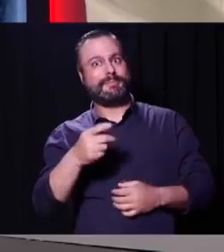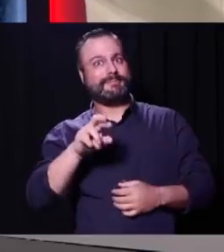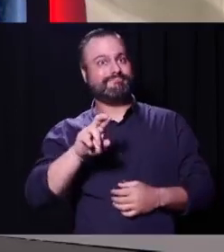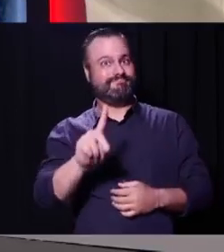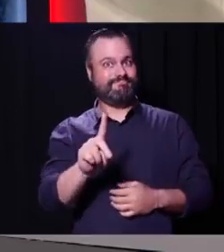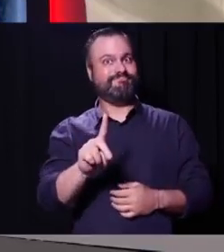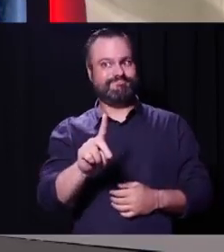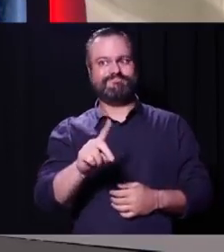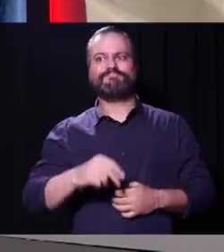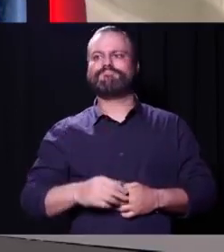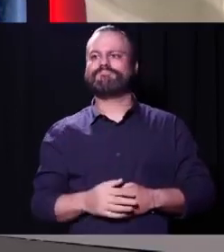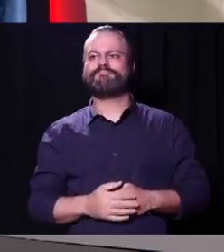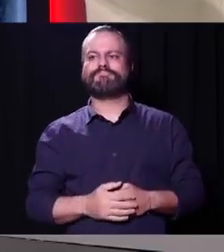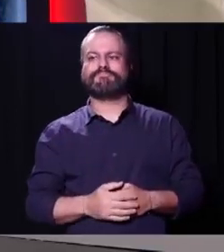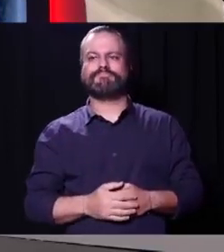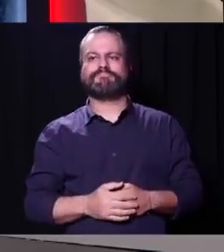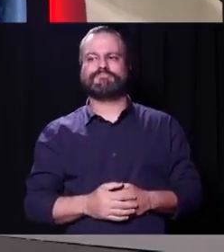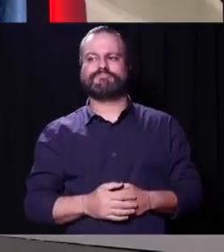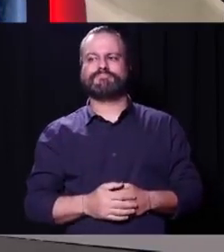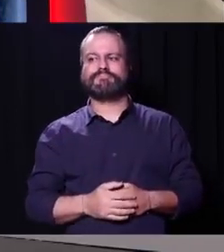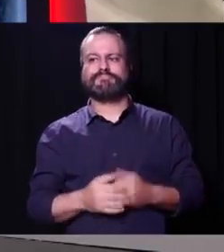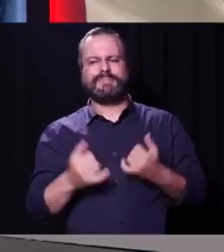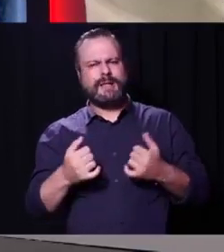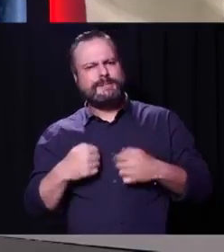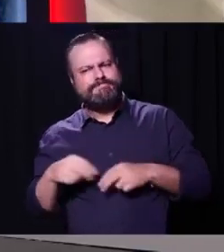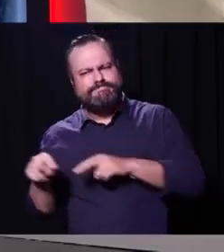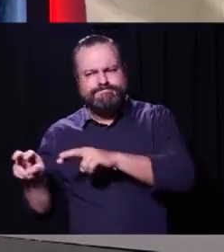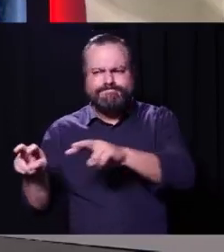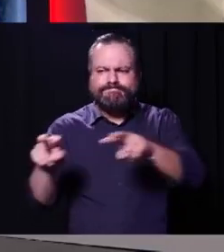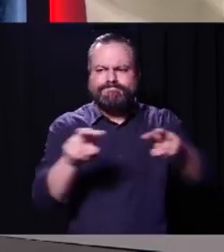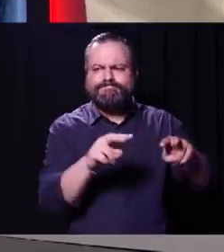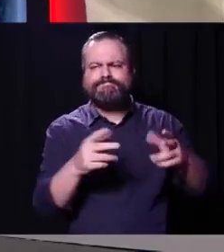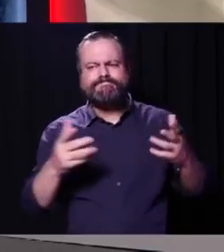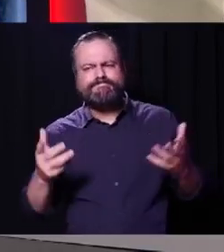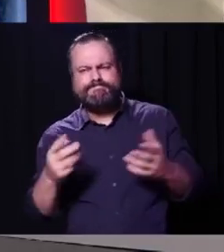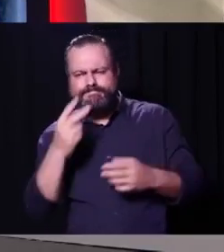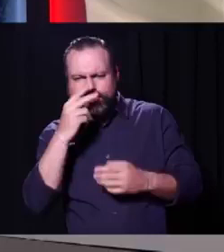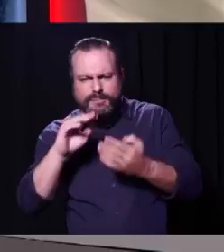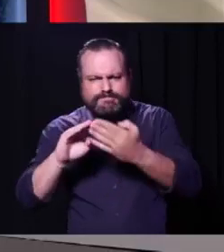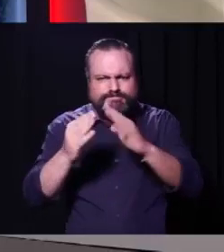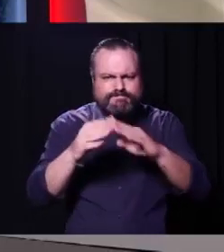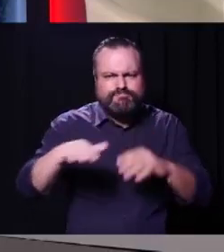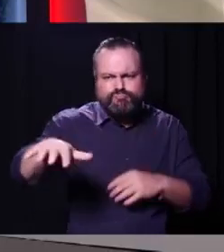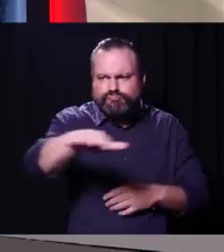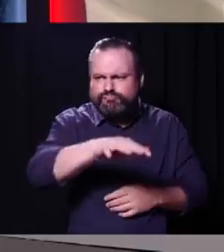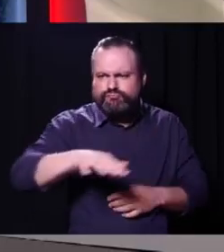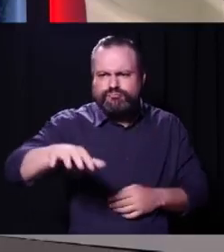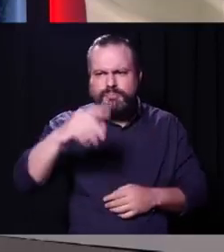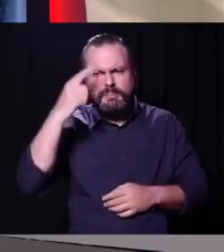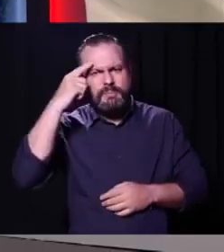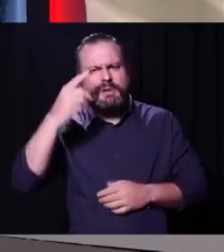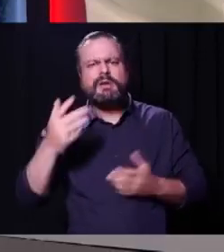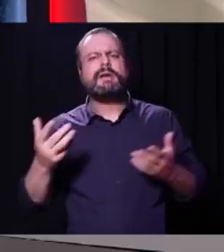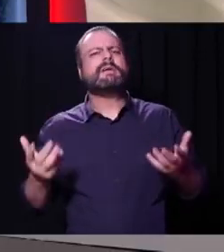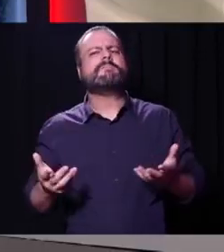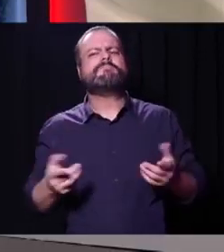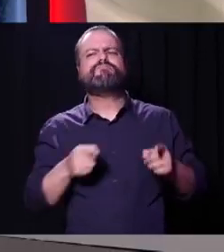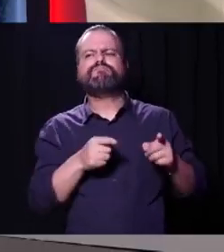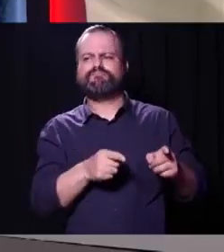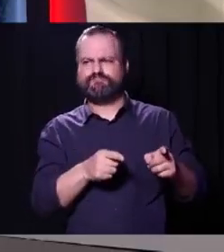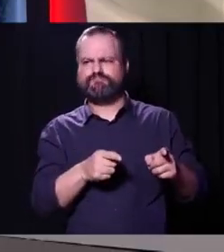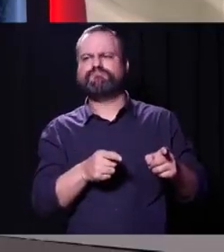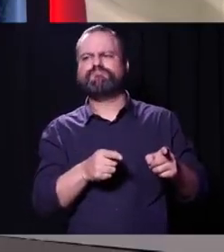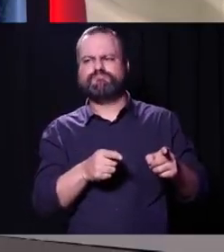a la membresía del partido y a la comunidad en general su visión política y sus propuestas para alcanzar